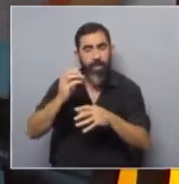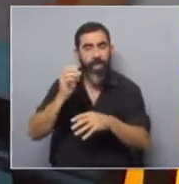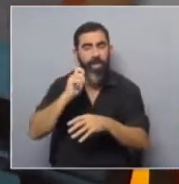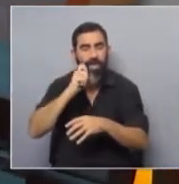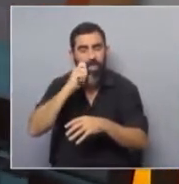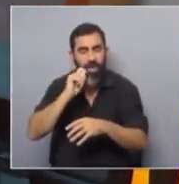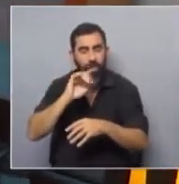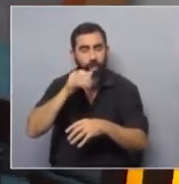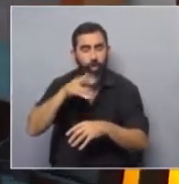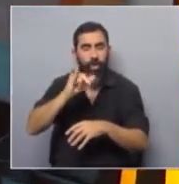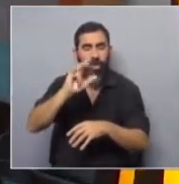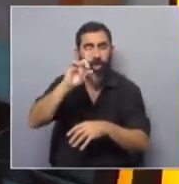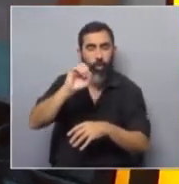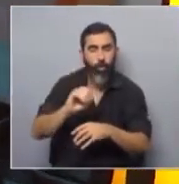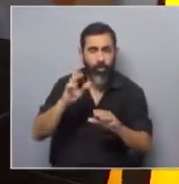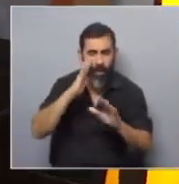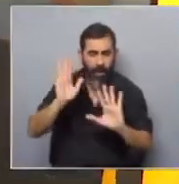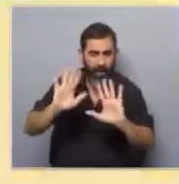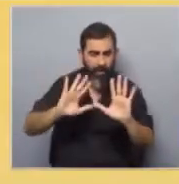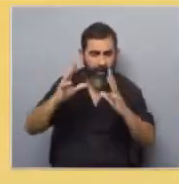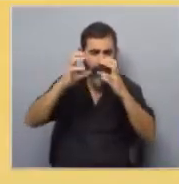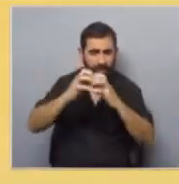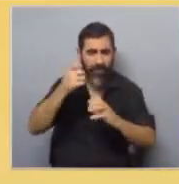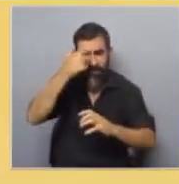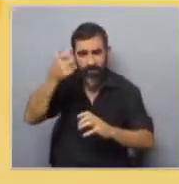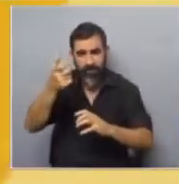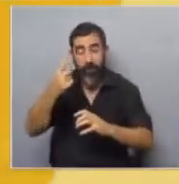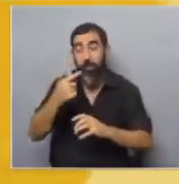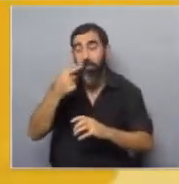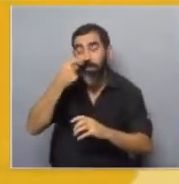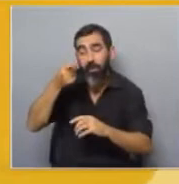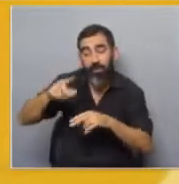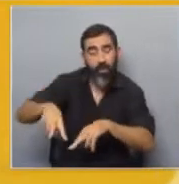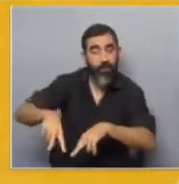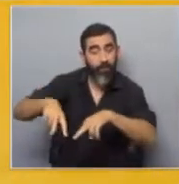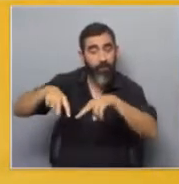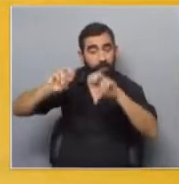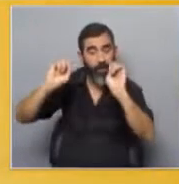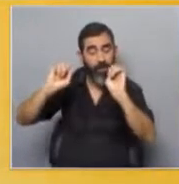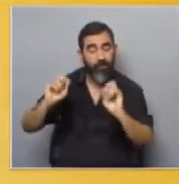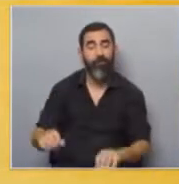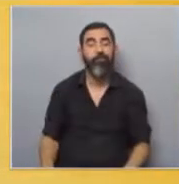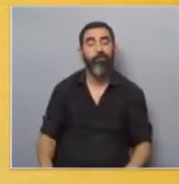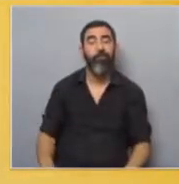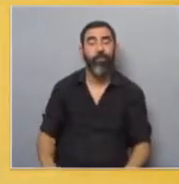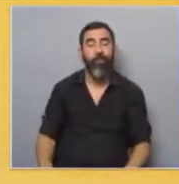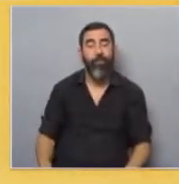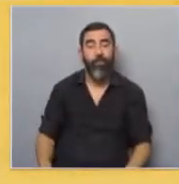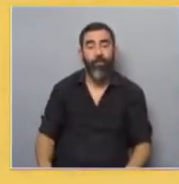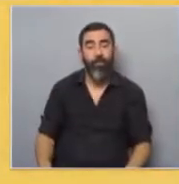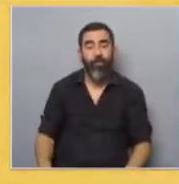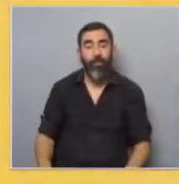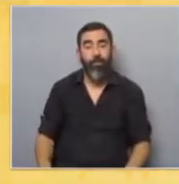qué. No tenía nada que ver con la neurociencia, pero le interesó a don Clemente y a su